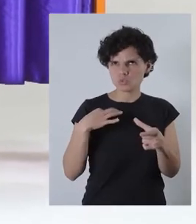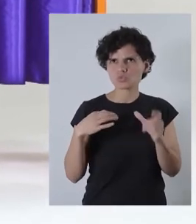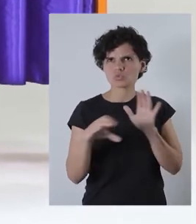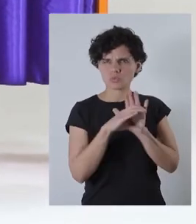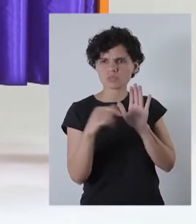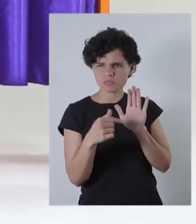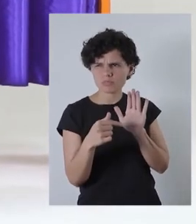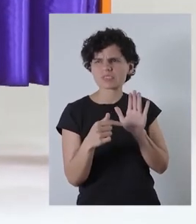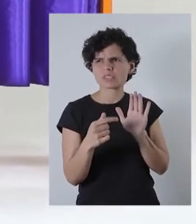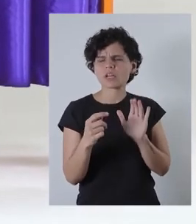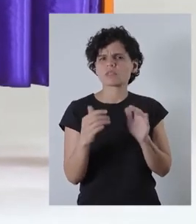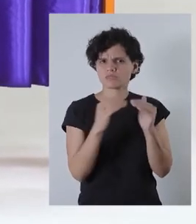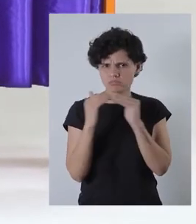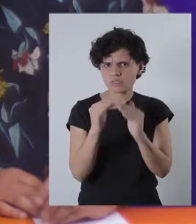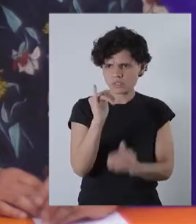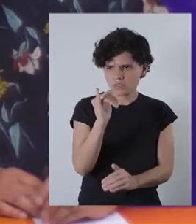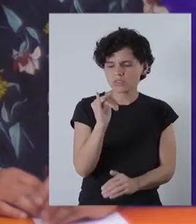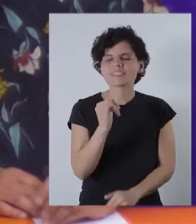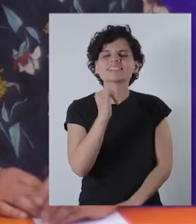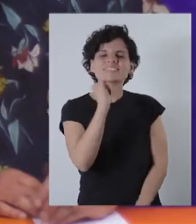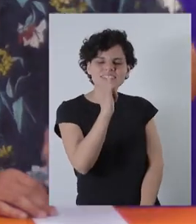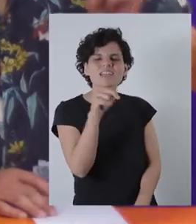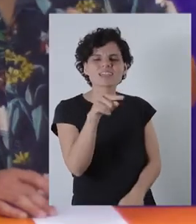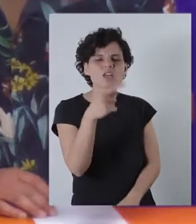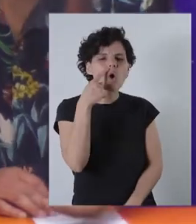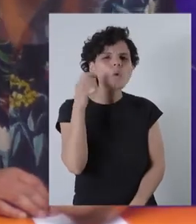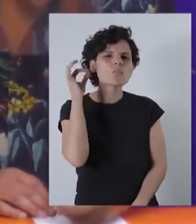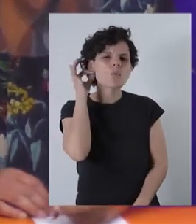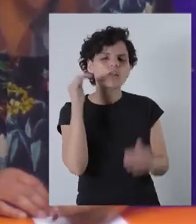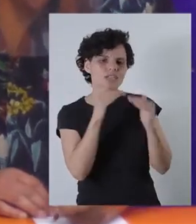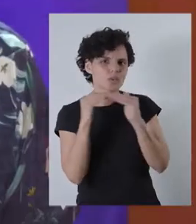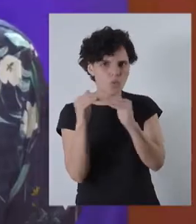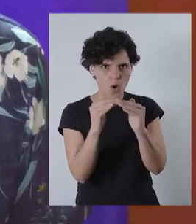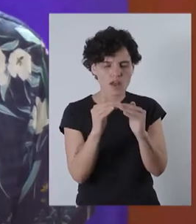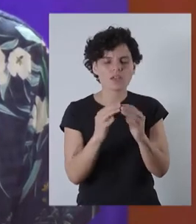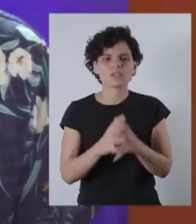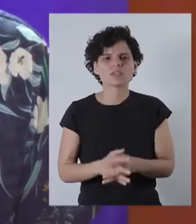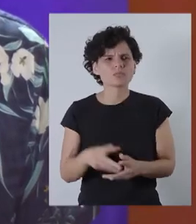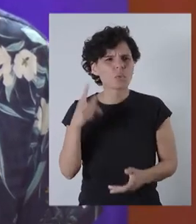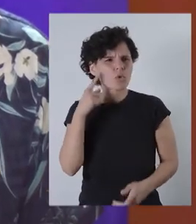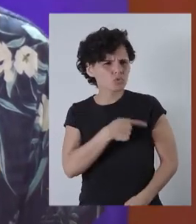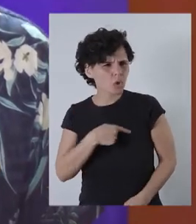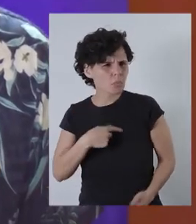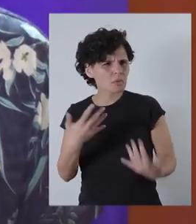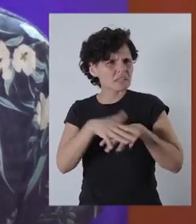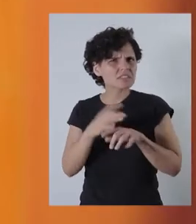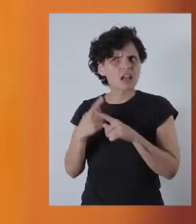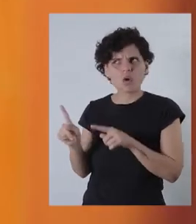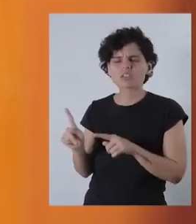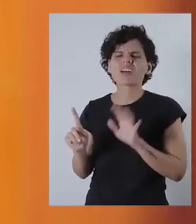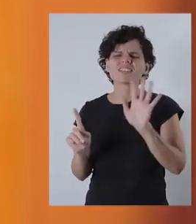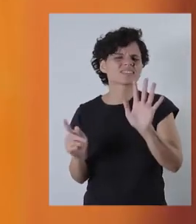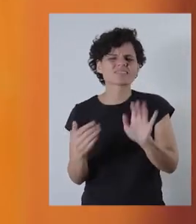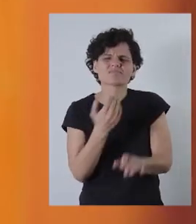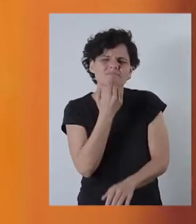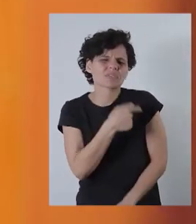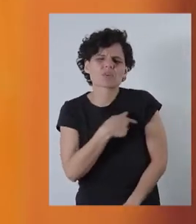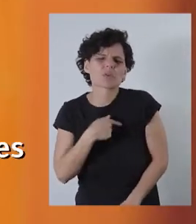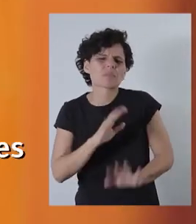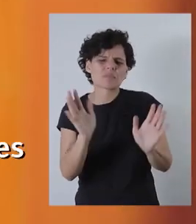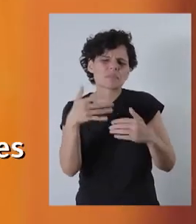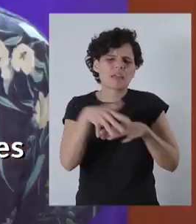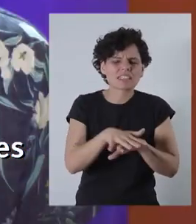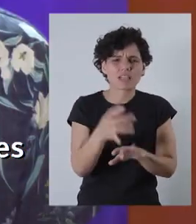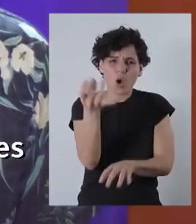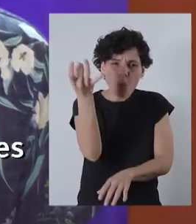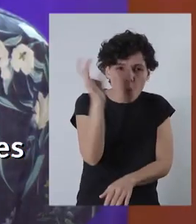convención institucional el loretano si está con hombres y mujeres por igual aunque la otra semanita sí pero es que en el puro nombre mixta